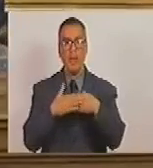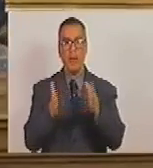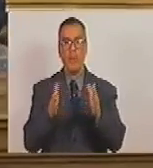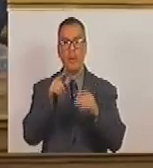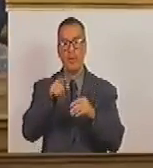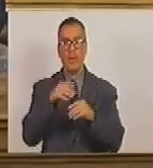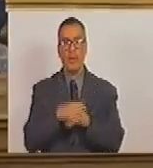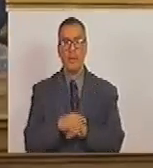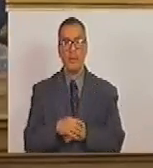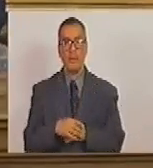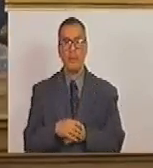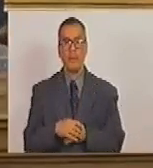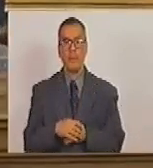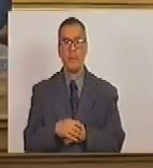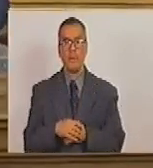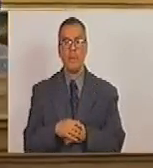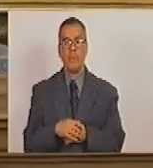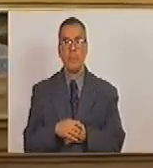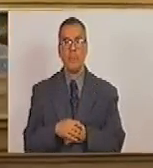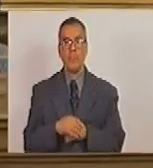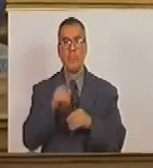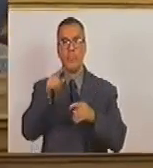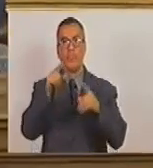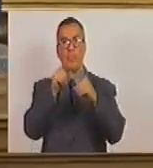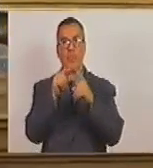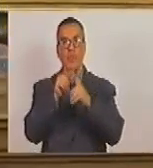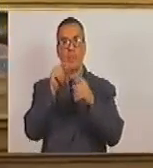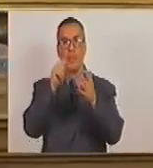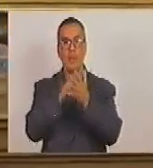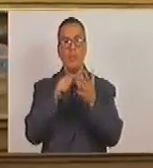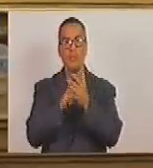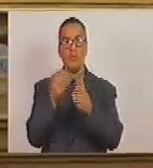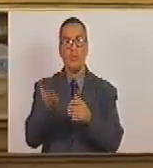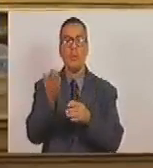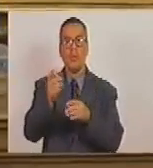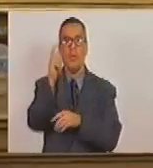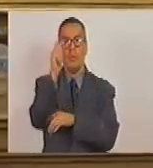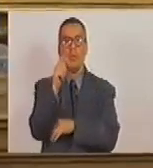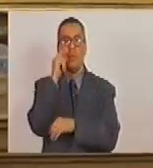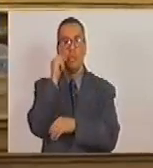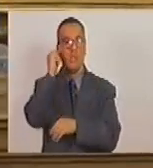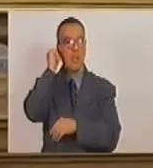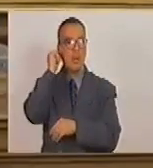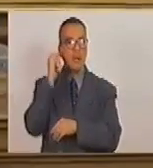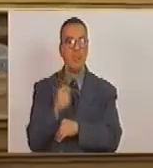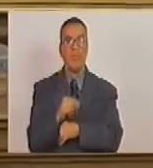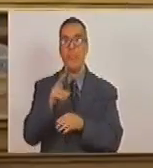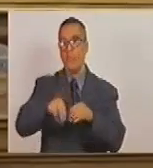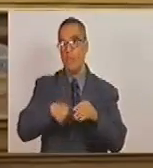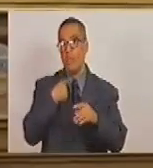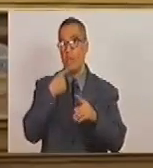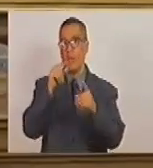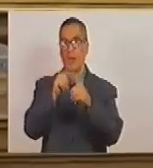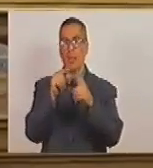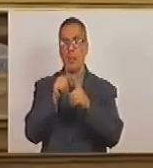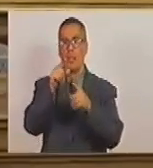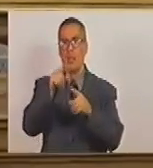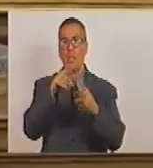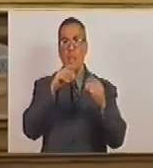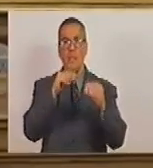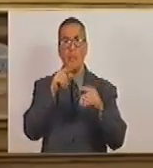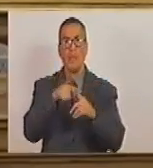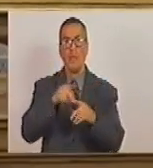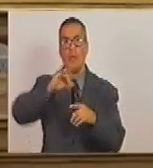espacio para derechos de palabra, puntos de información de las diputadas y los diputados. Voy a dejar en el derecho de palabra al